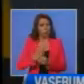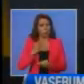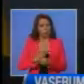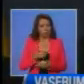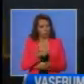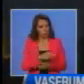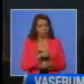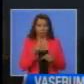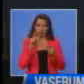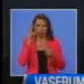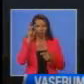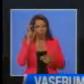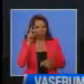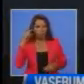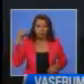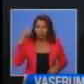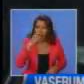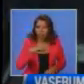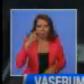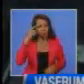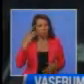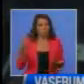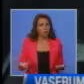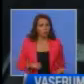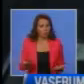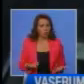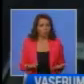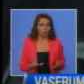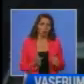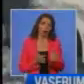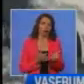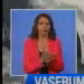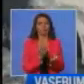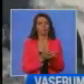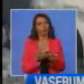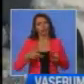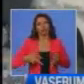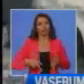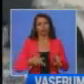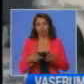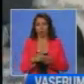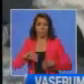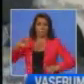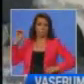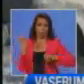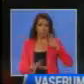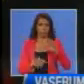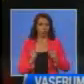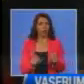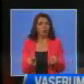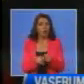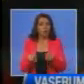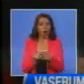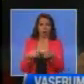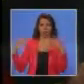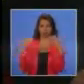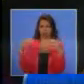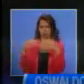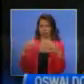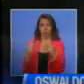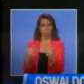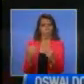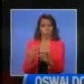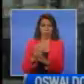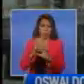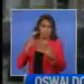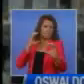la empresa de seguridad privada que fue objeto de un violento asalto Este miércoles con munición de guerra con explosivos de alto poder